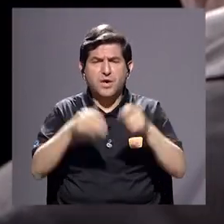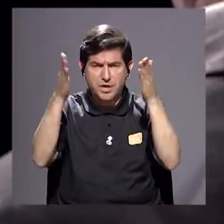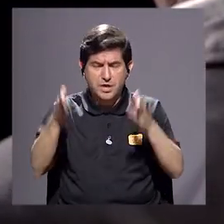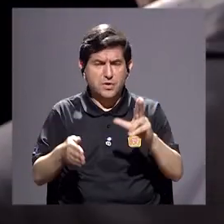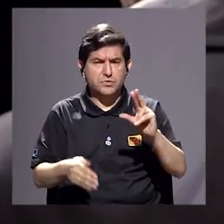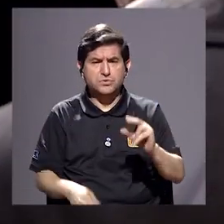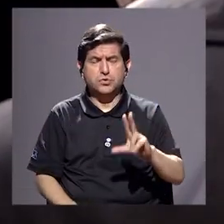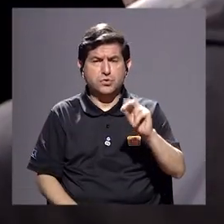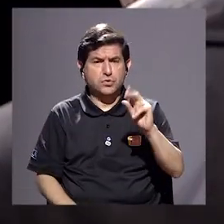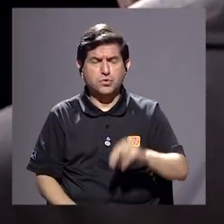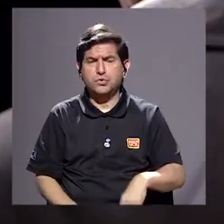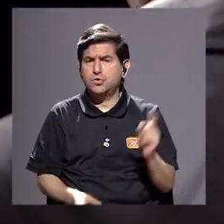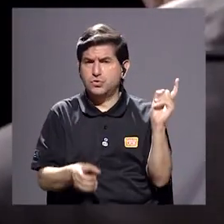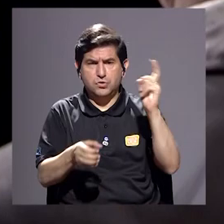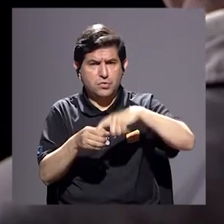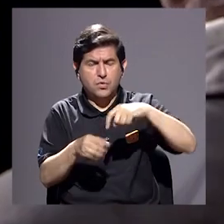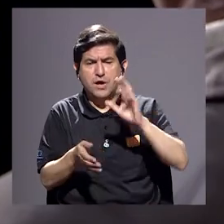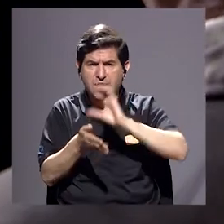criticado